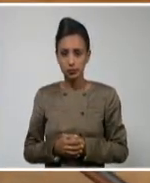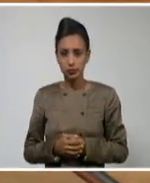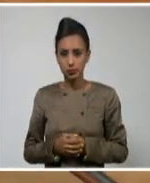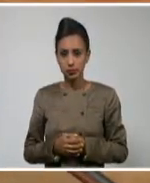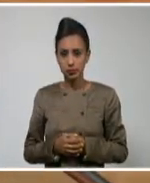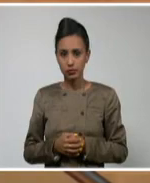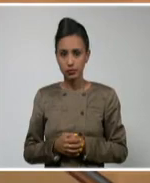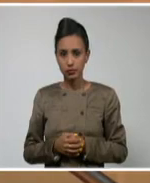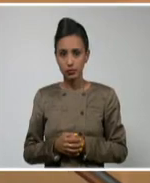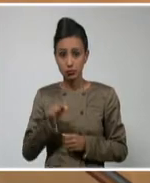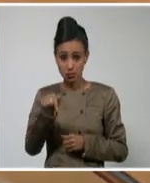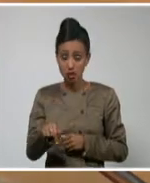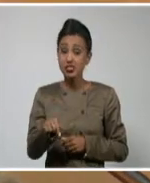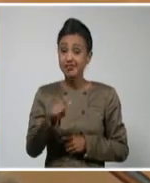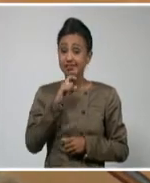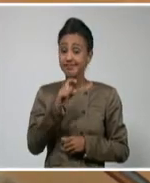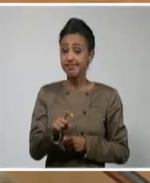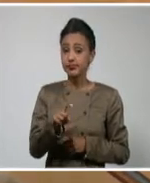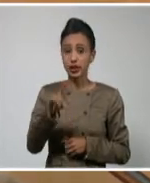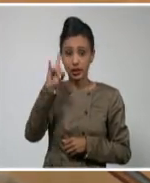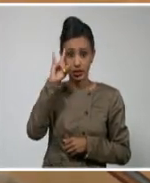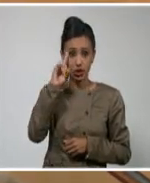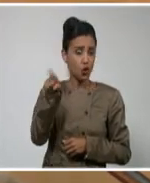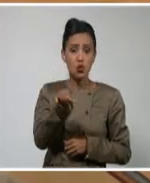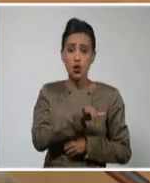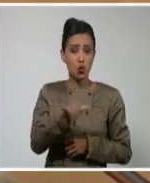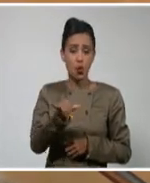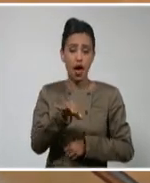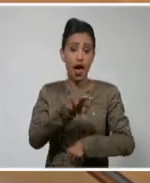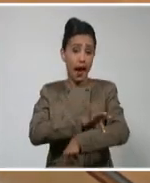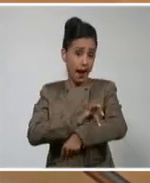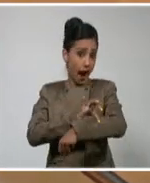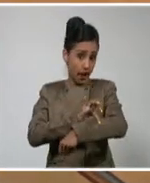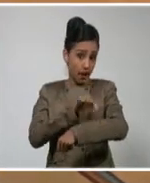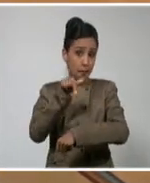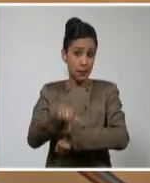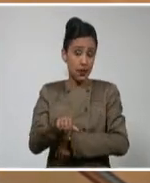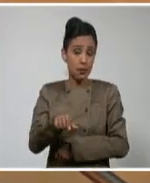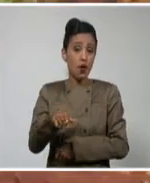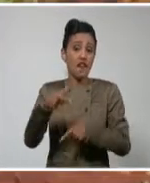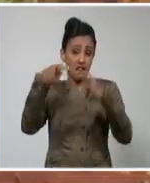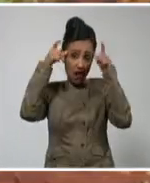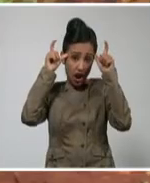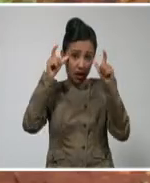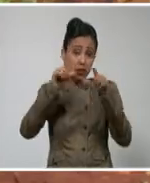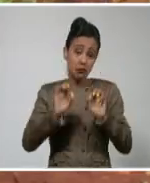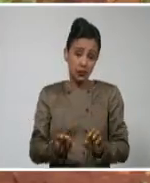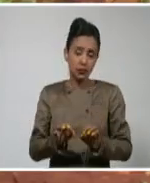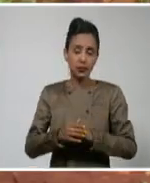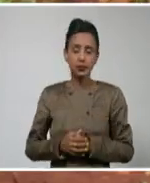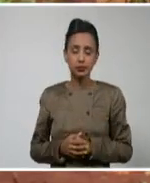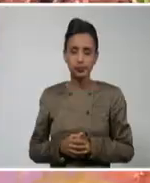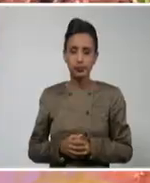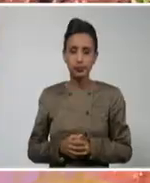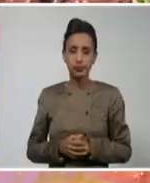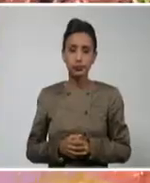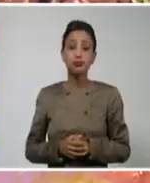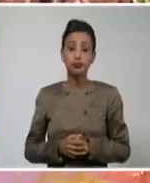diciendo nos pasaba con la leche. No nos pasa con la carne vacuna, porque es por categoría y peso del animal. Con el impacto de la